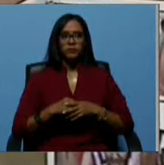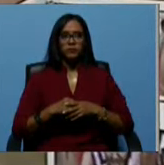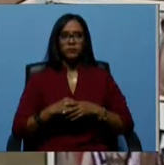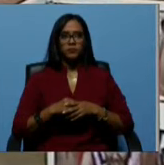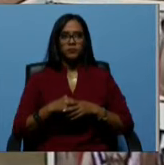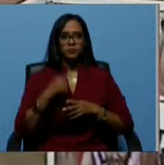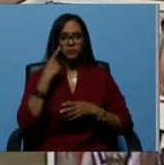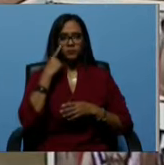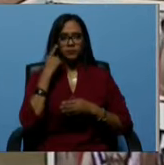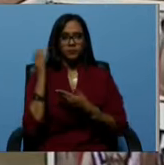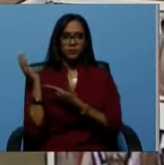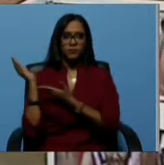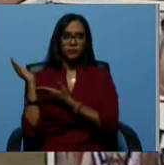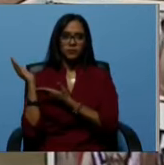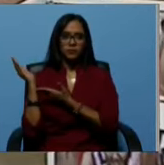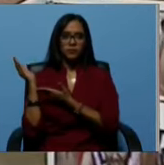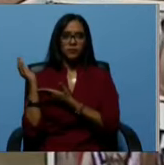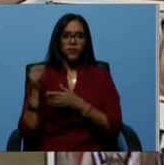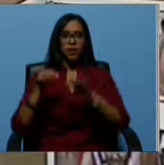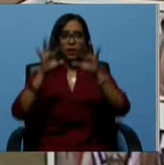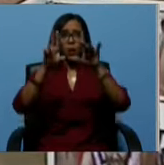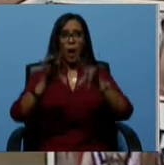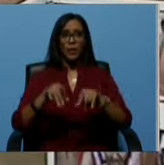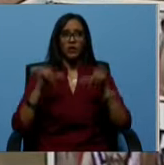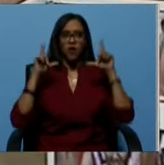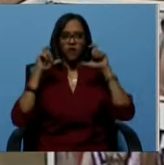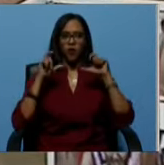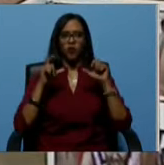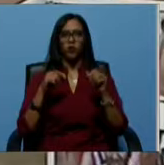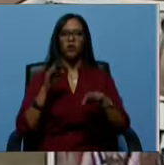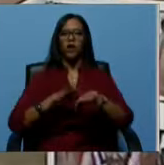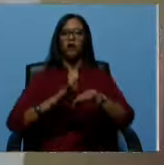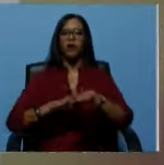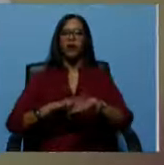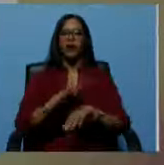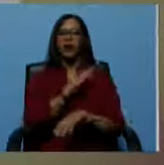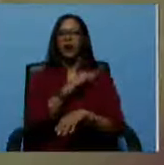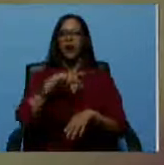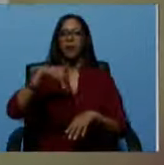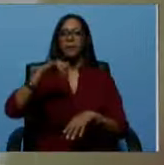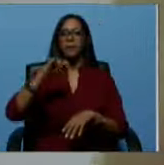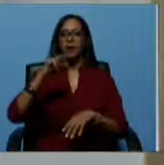Mira, los documentos y fotos que condenan al general Pinochet.